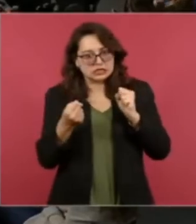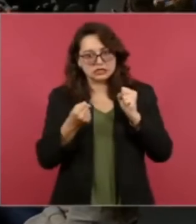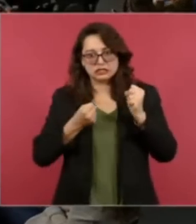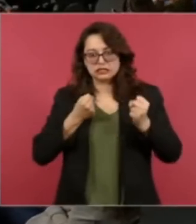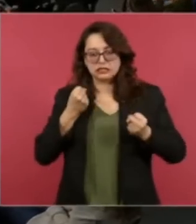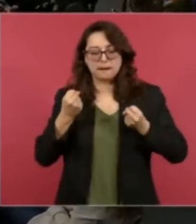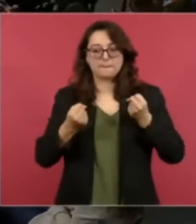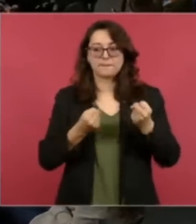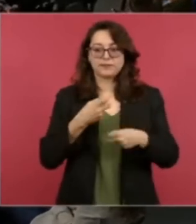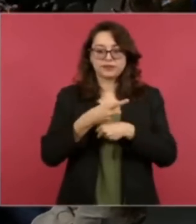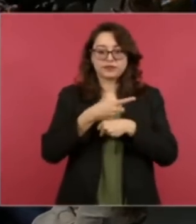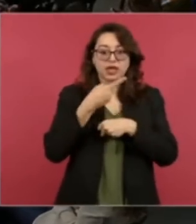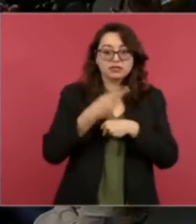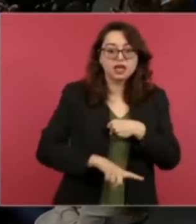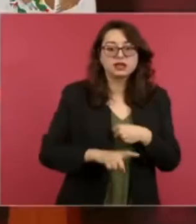daño.